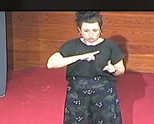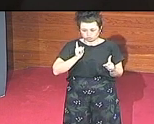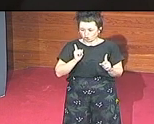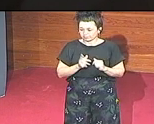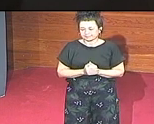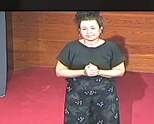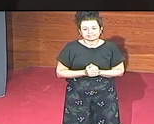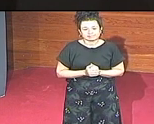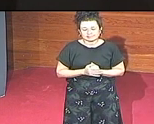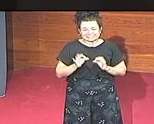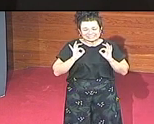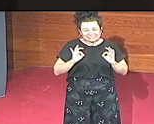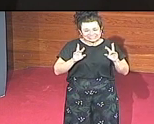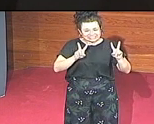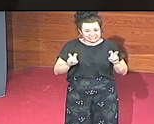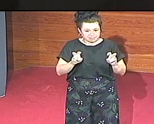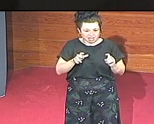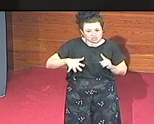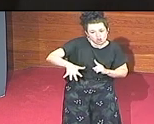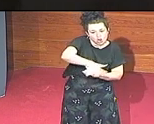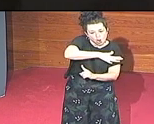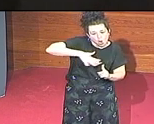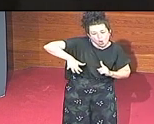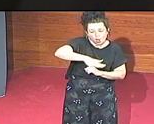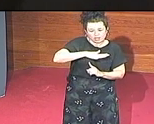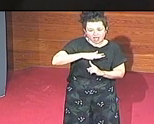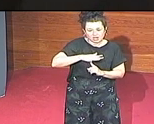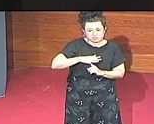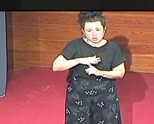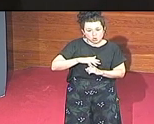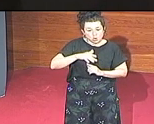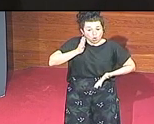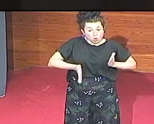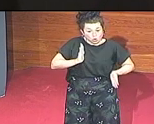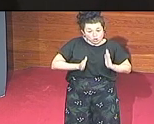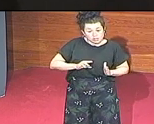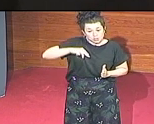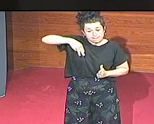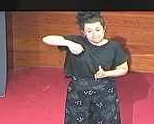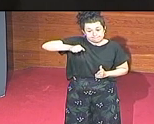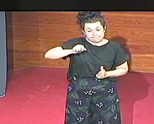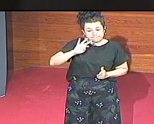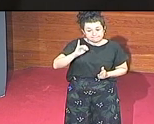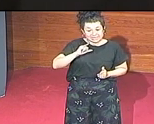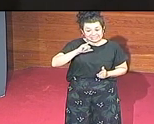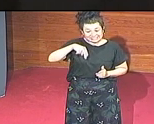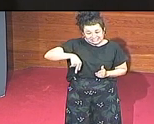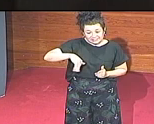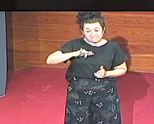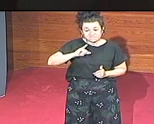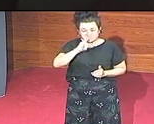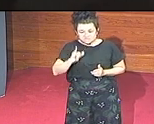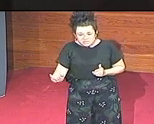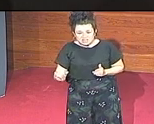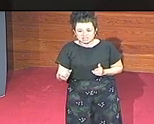y sobre todo temas locales pues contamos desde las hazañas de martín fiz hasta cómo preparar un ironman